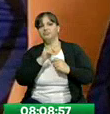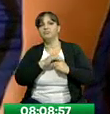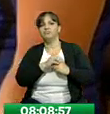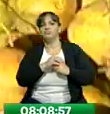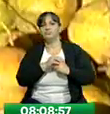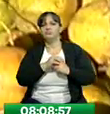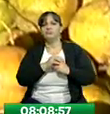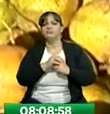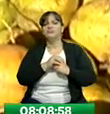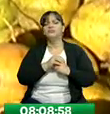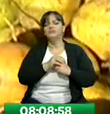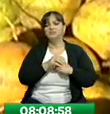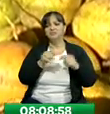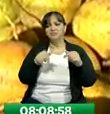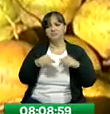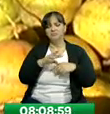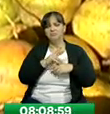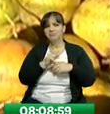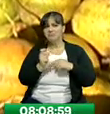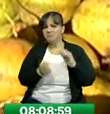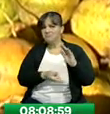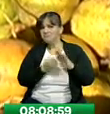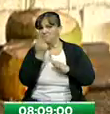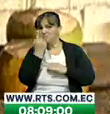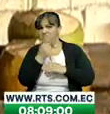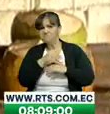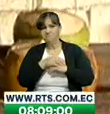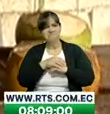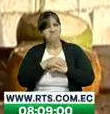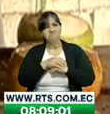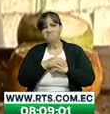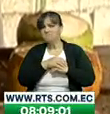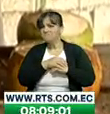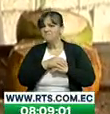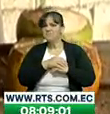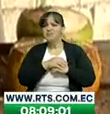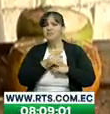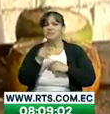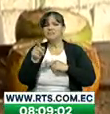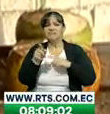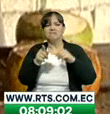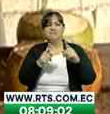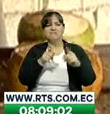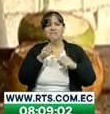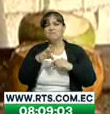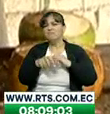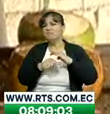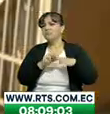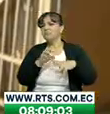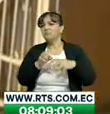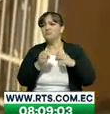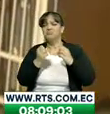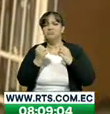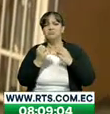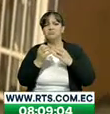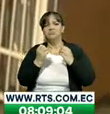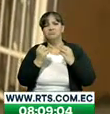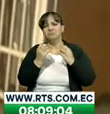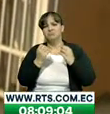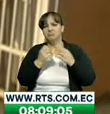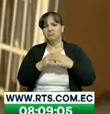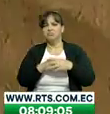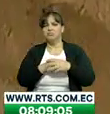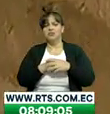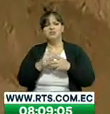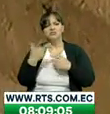nos cuenta que no es la primera vez que roban una zona cada vez es cuando son visitados por los delincuentes de allí que han optado por